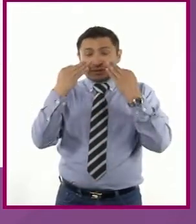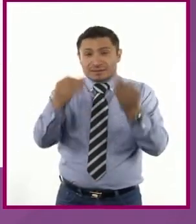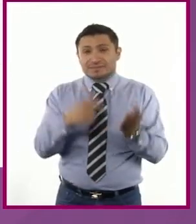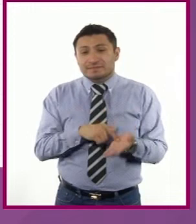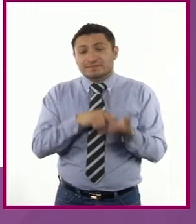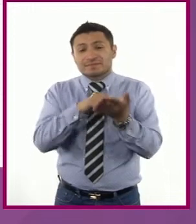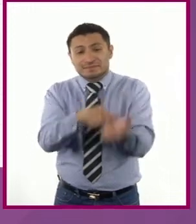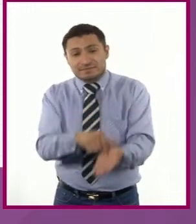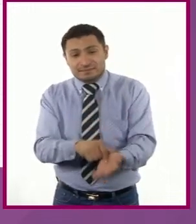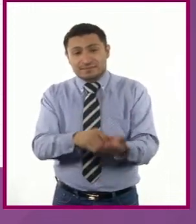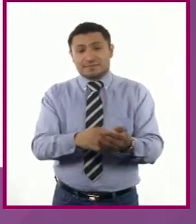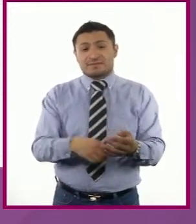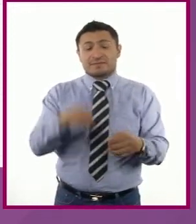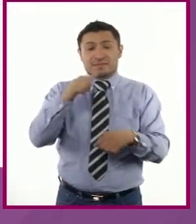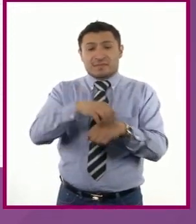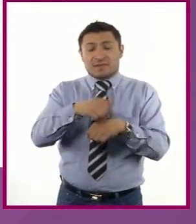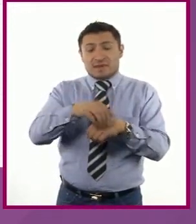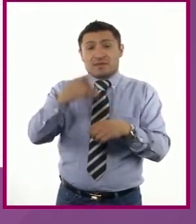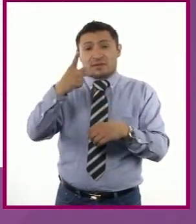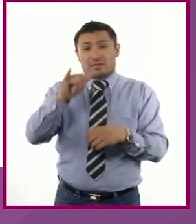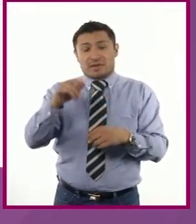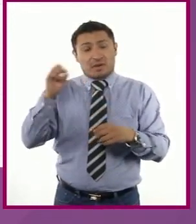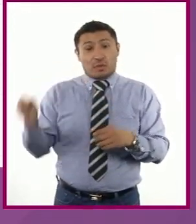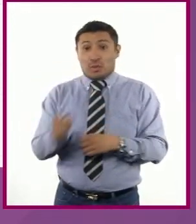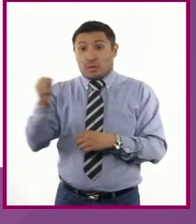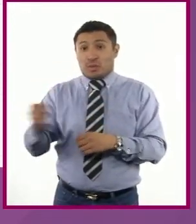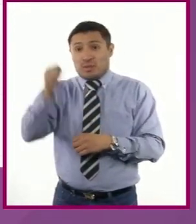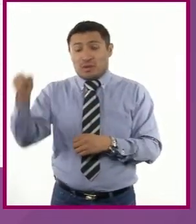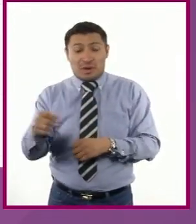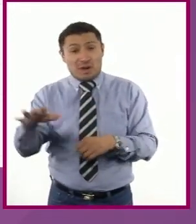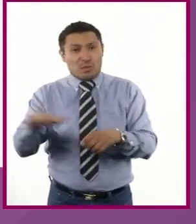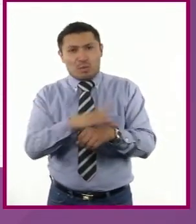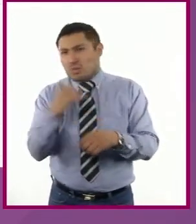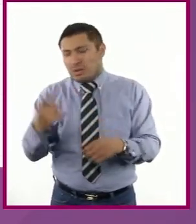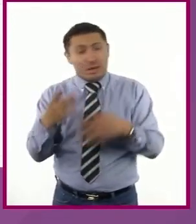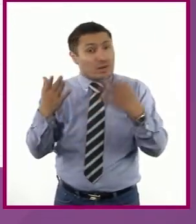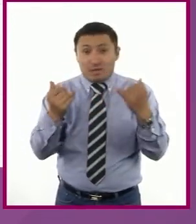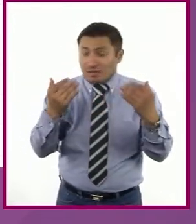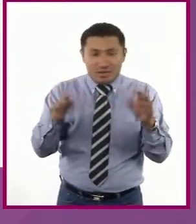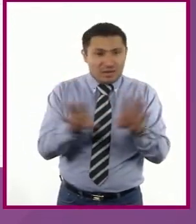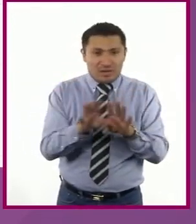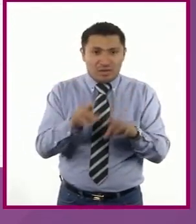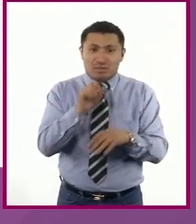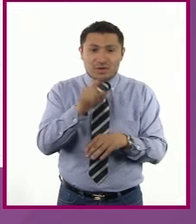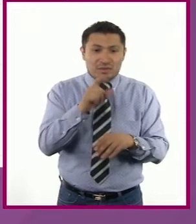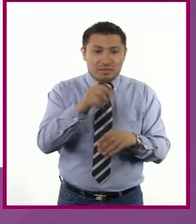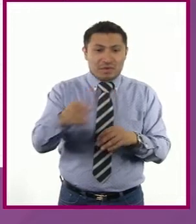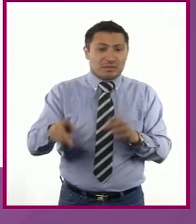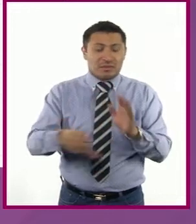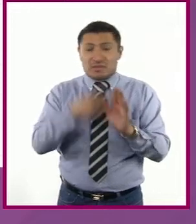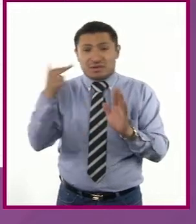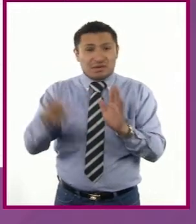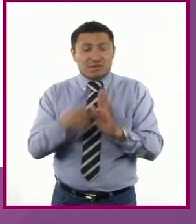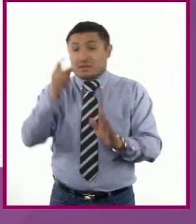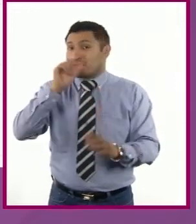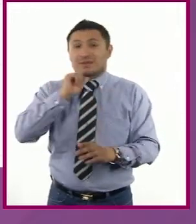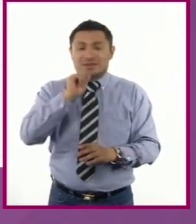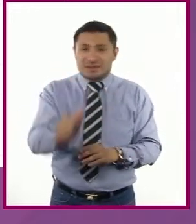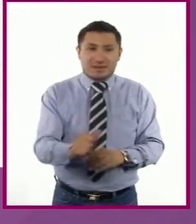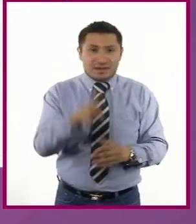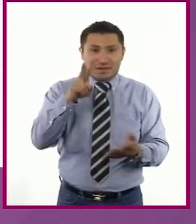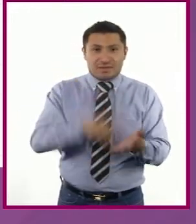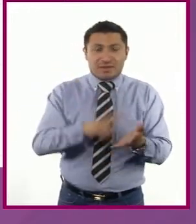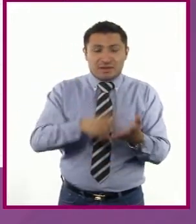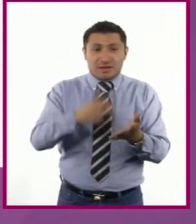de pi son infinitas y no periódicas, porque no presenta algún patrón de repetición. El valor de pi